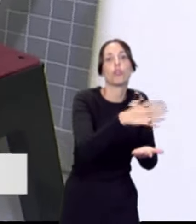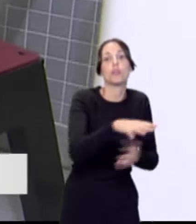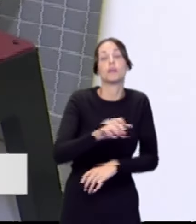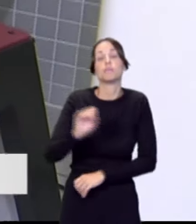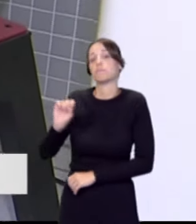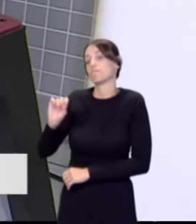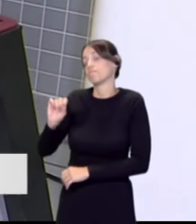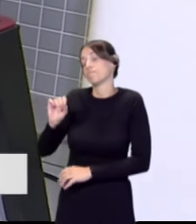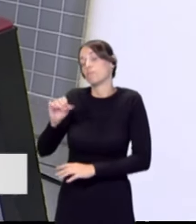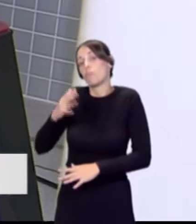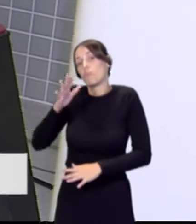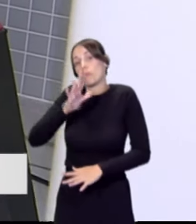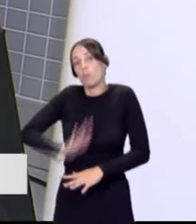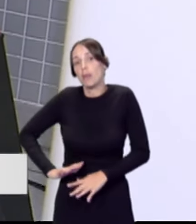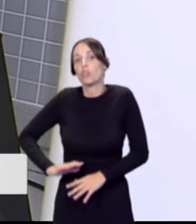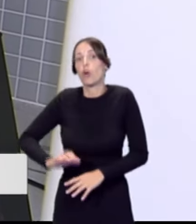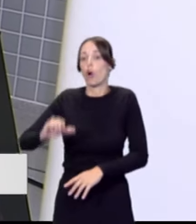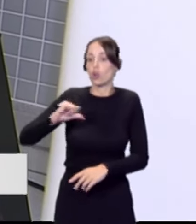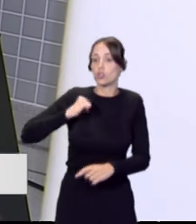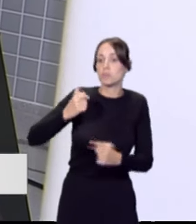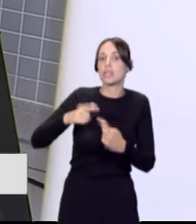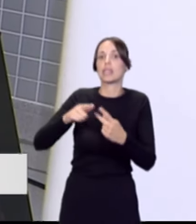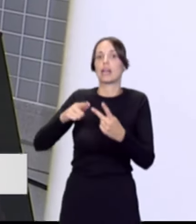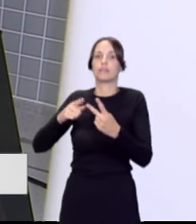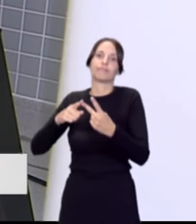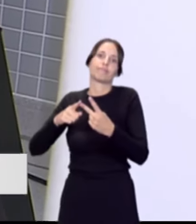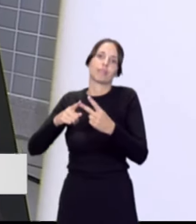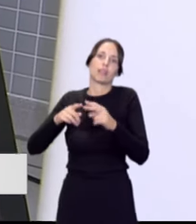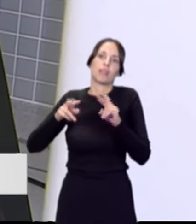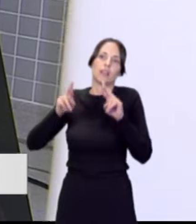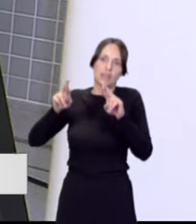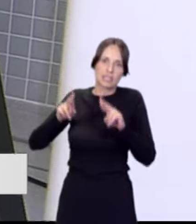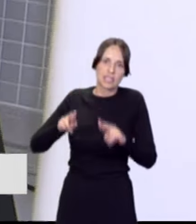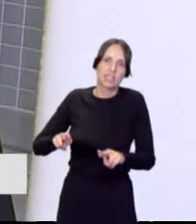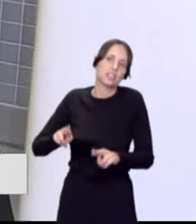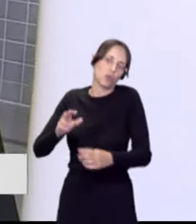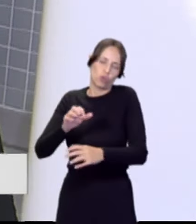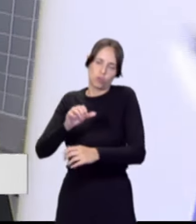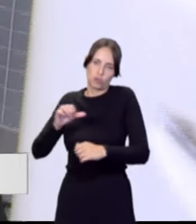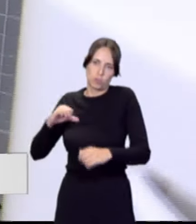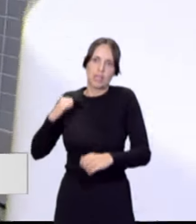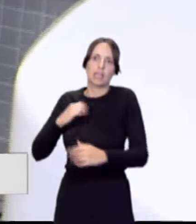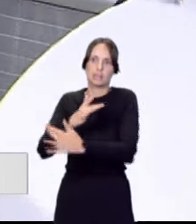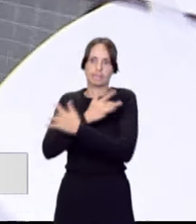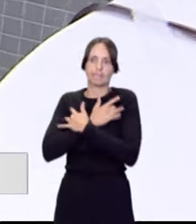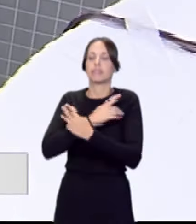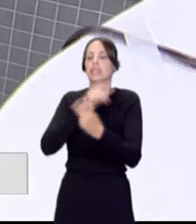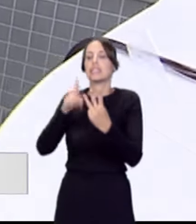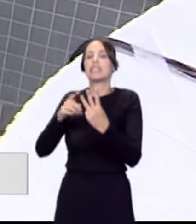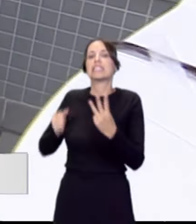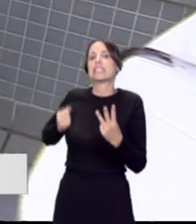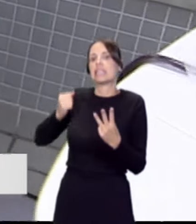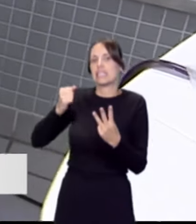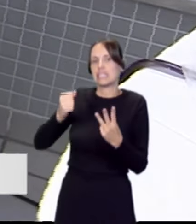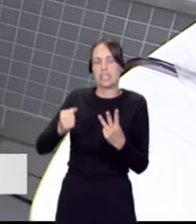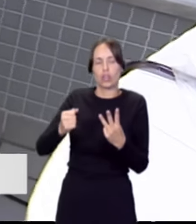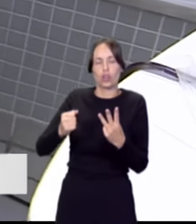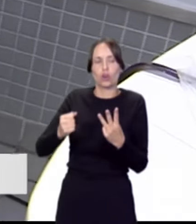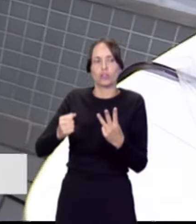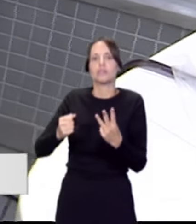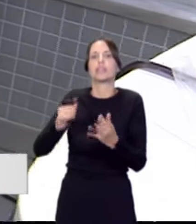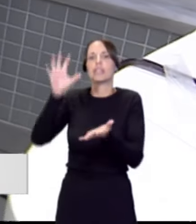hospitales, en la residencia, en el universitario, en San Isidro, en el centro de salud, aquí en Santa